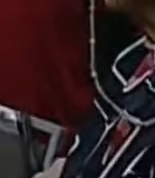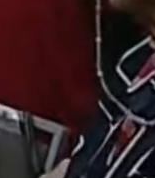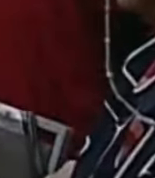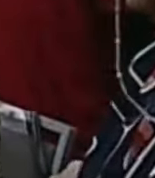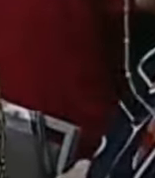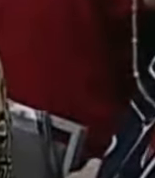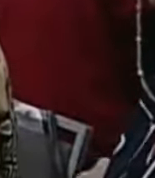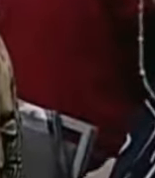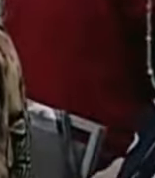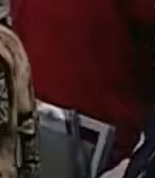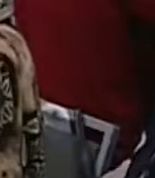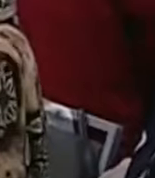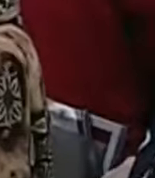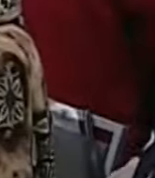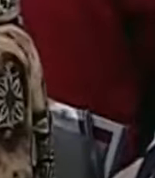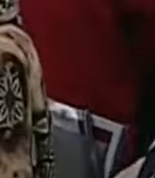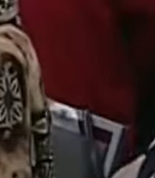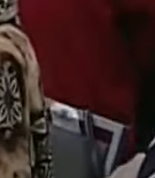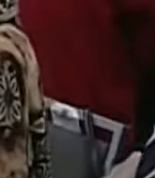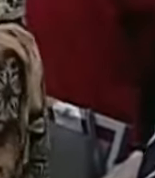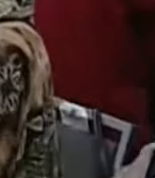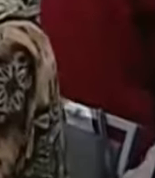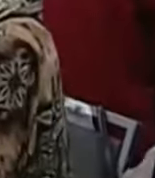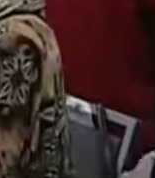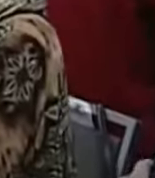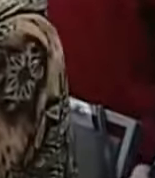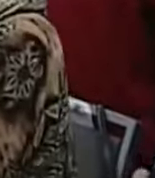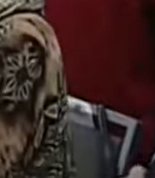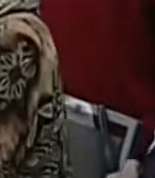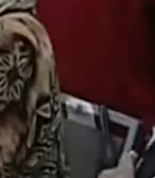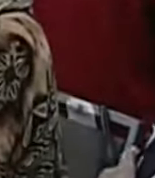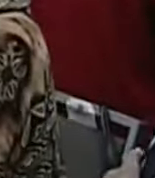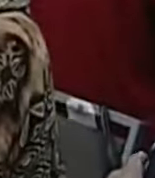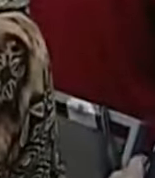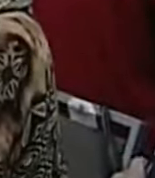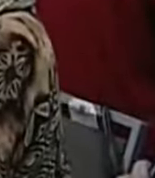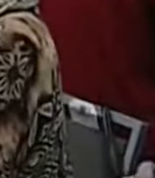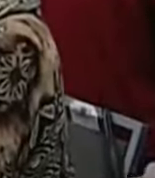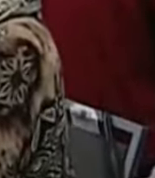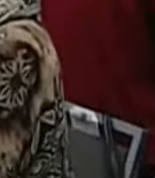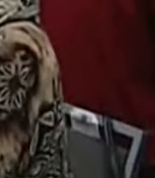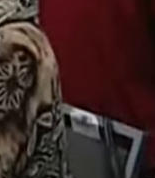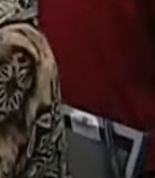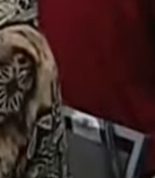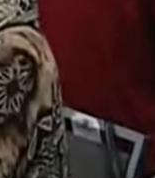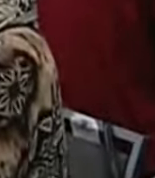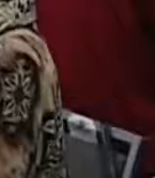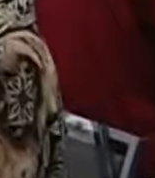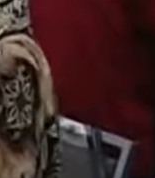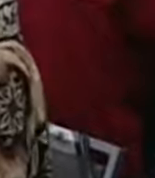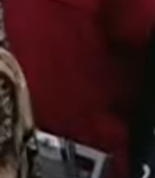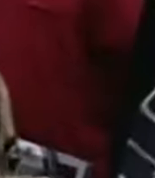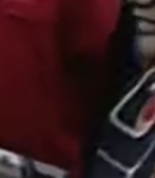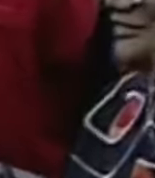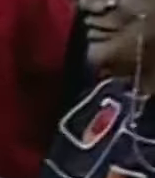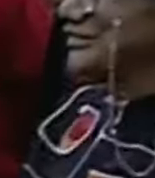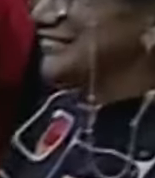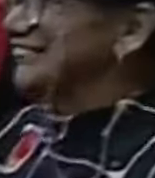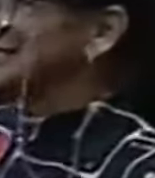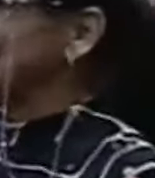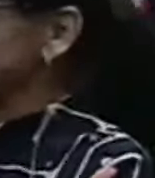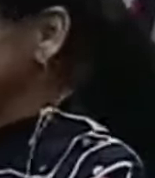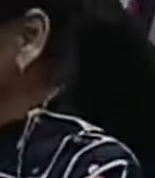cara por el comandante supremo y eterno Hugo Chávez y por el país aquel año glorioso 2007, encabezada por estos